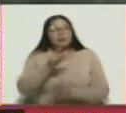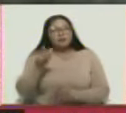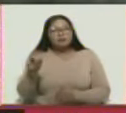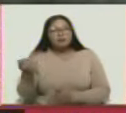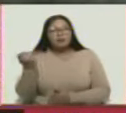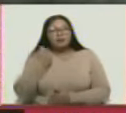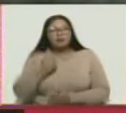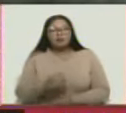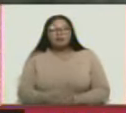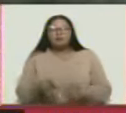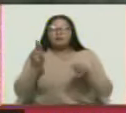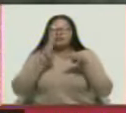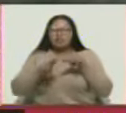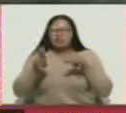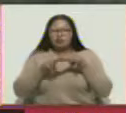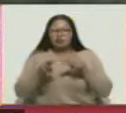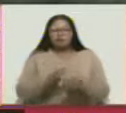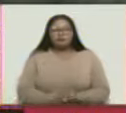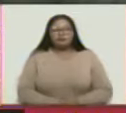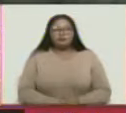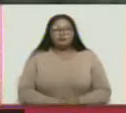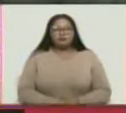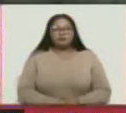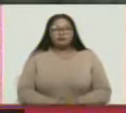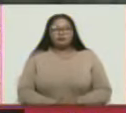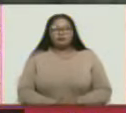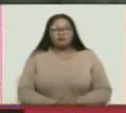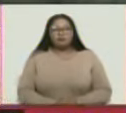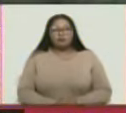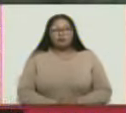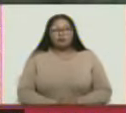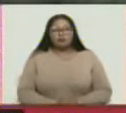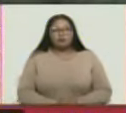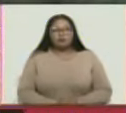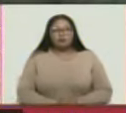son niños. 2.500 personas,